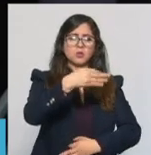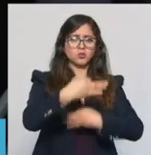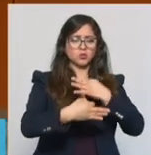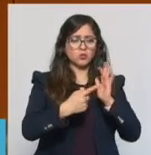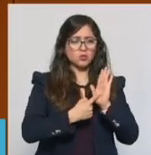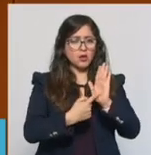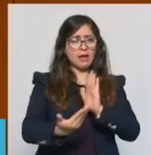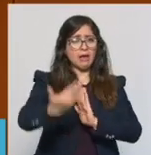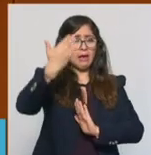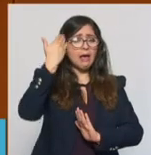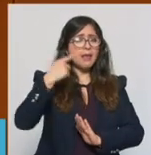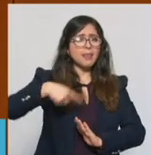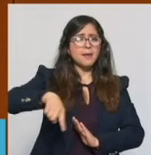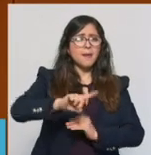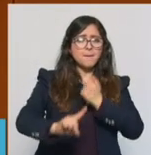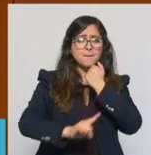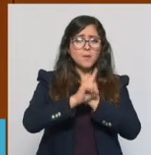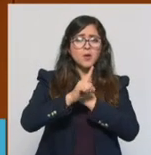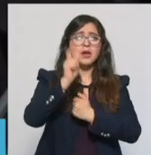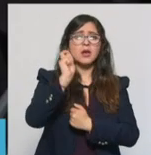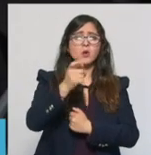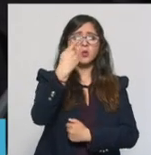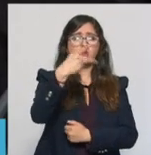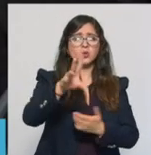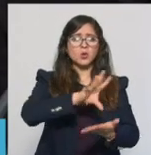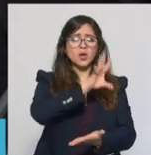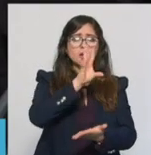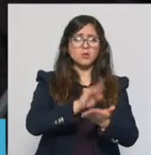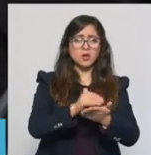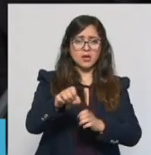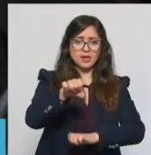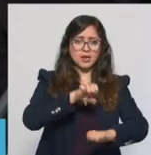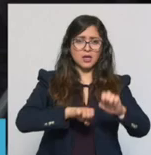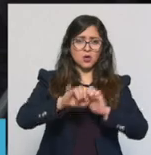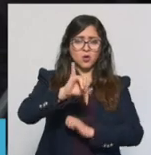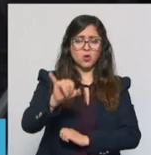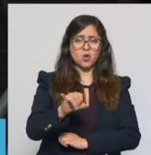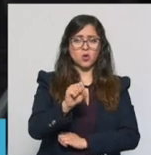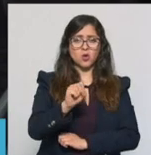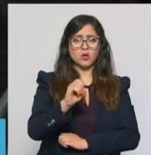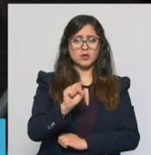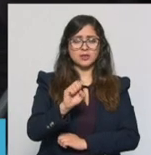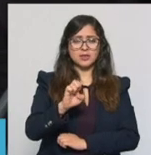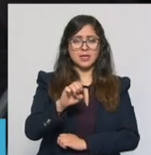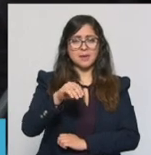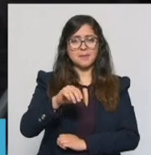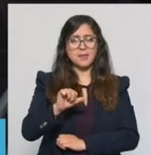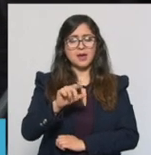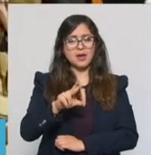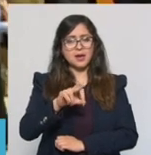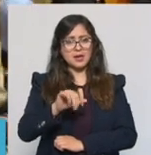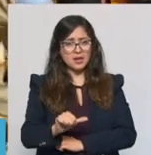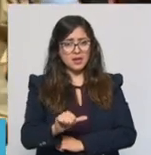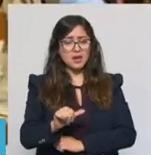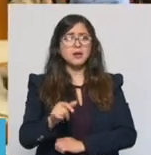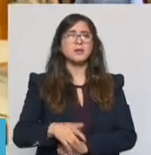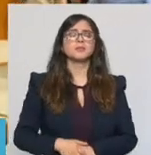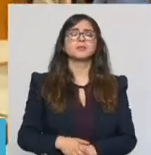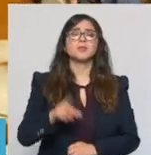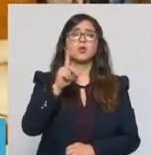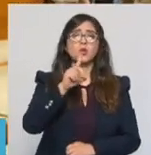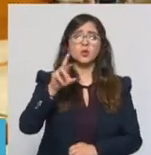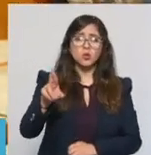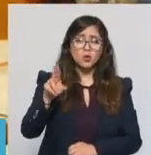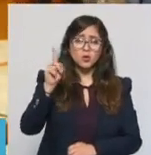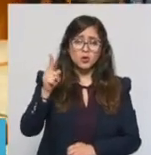supuesto conflicto de interés, ya que ella es la esposa del empresario José María Riobo. Doctor Carranca, ¿nos escucha? Sí,